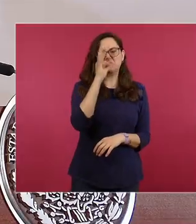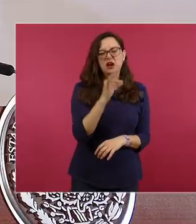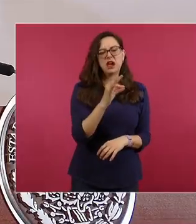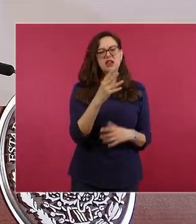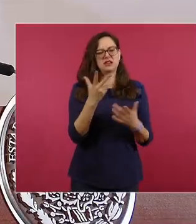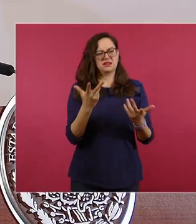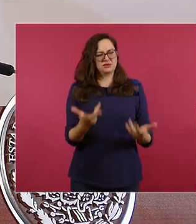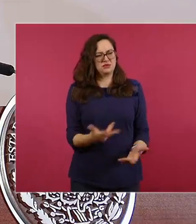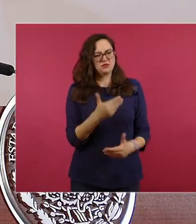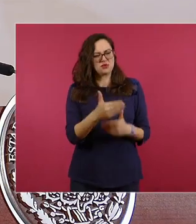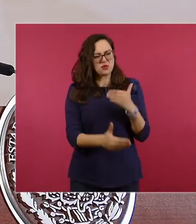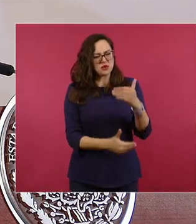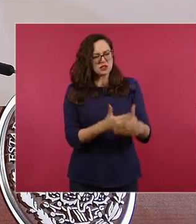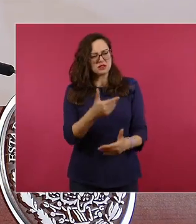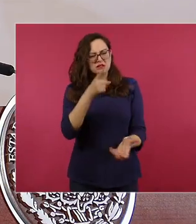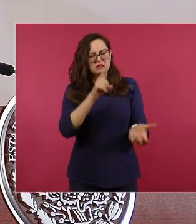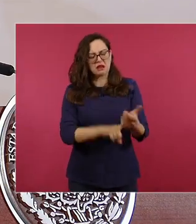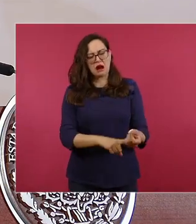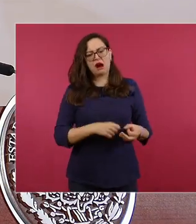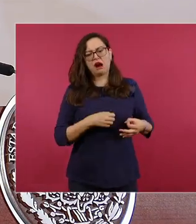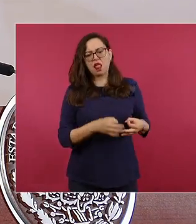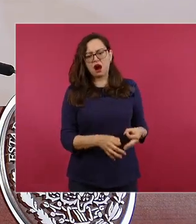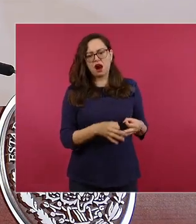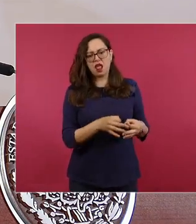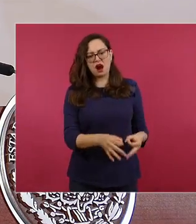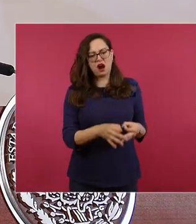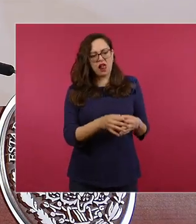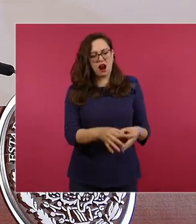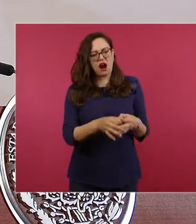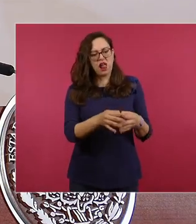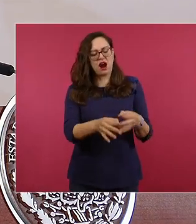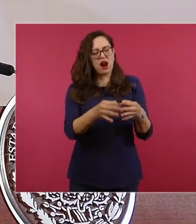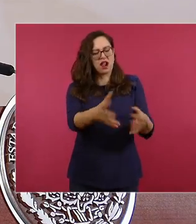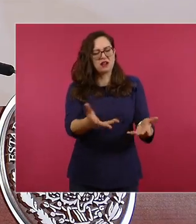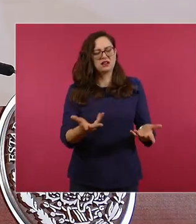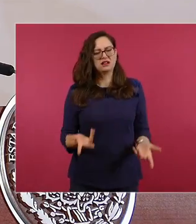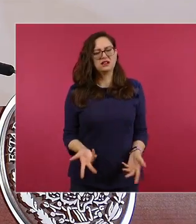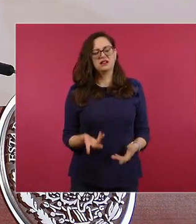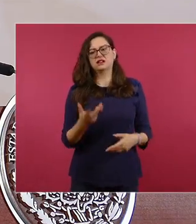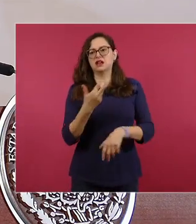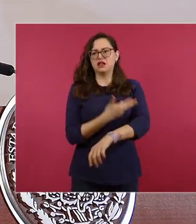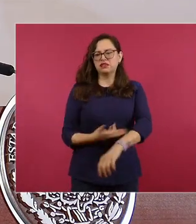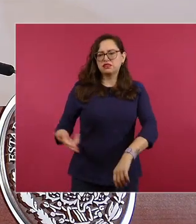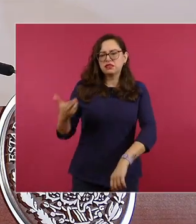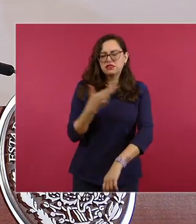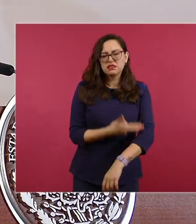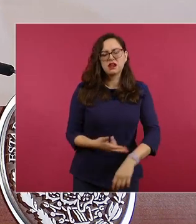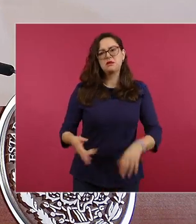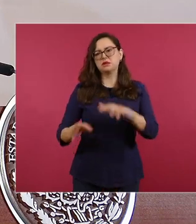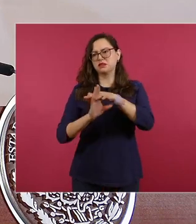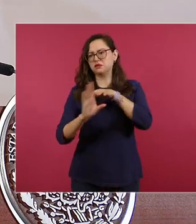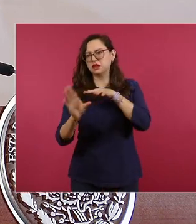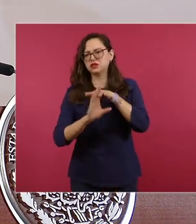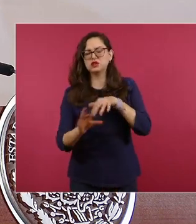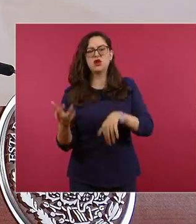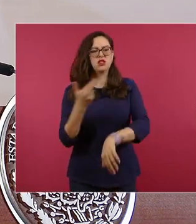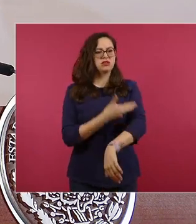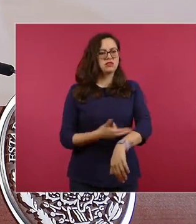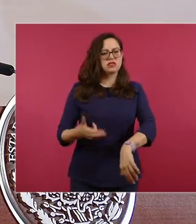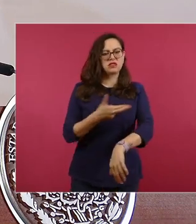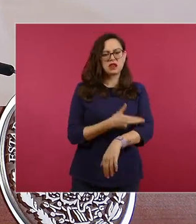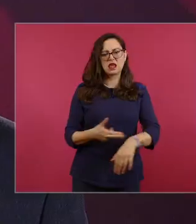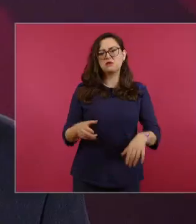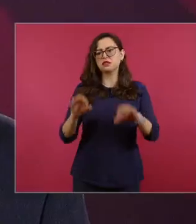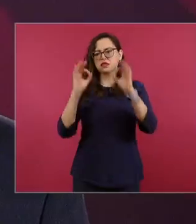en todos los procesos de servicio al pasajero, como es trámites migratorios, aduanales, entrega de